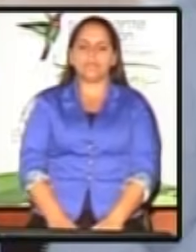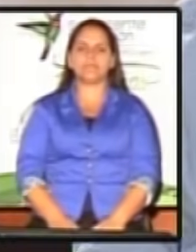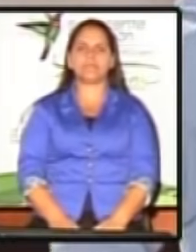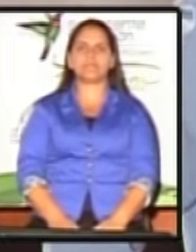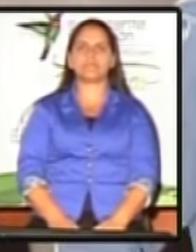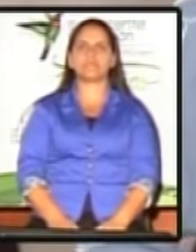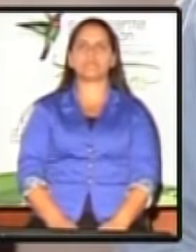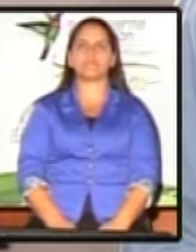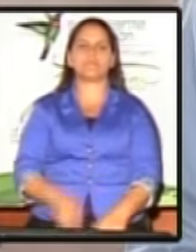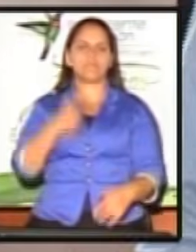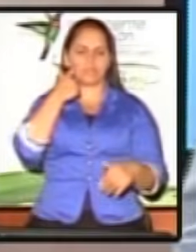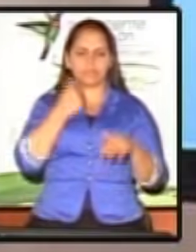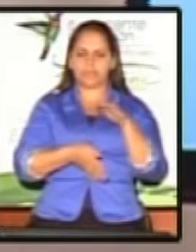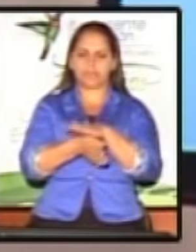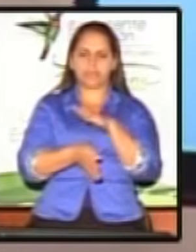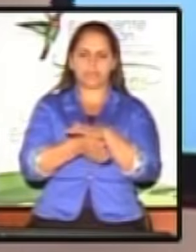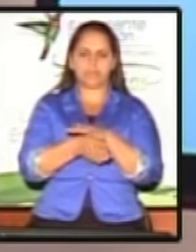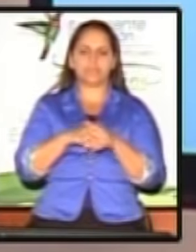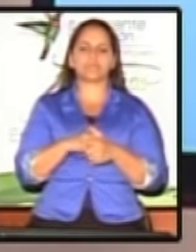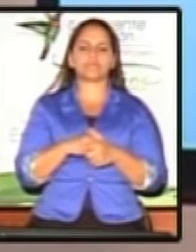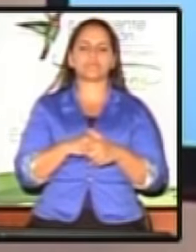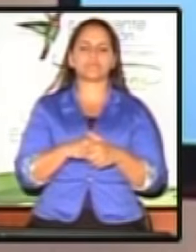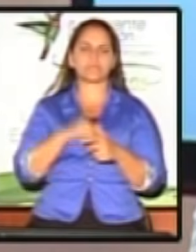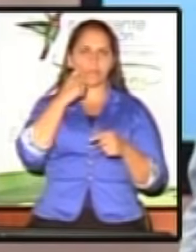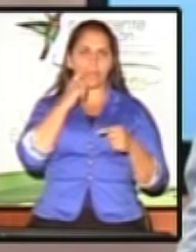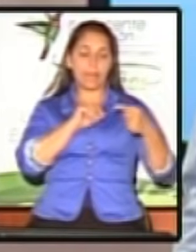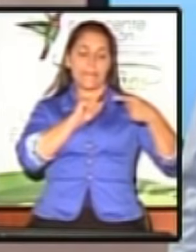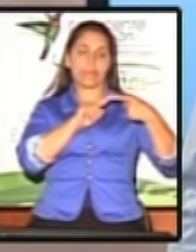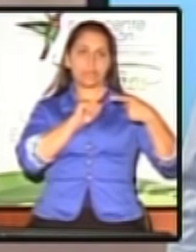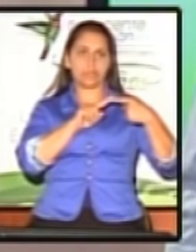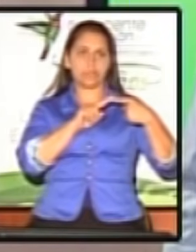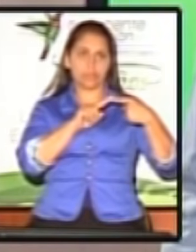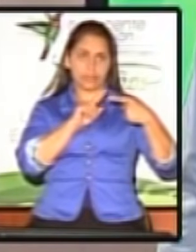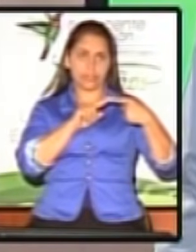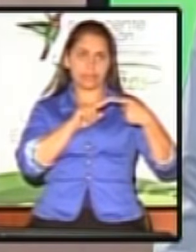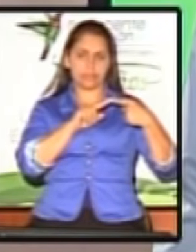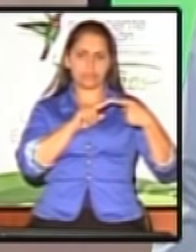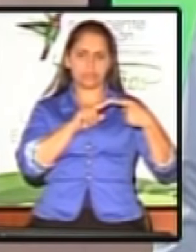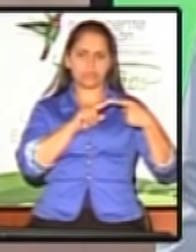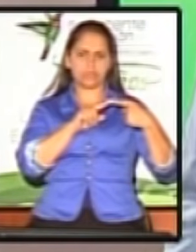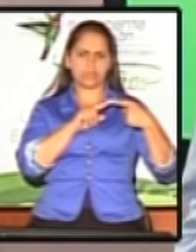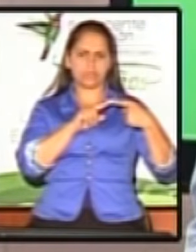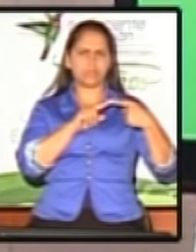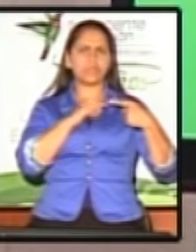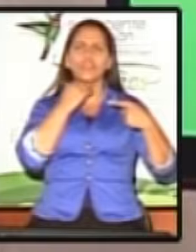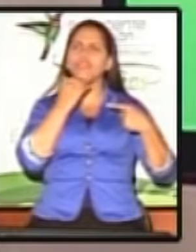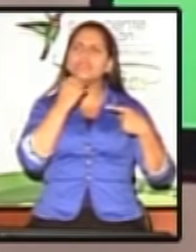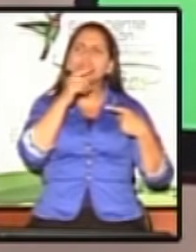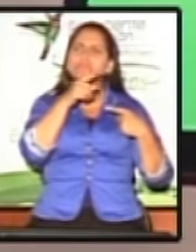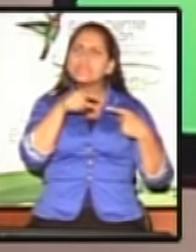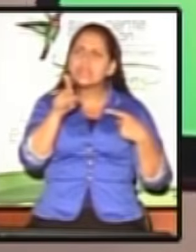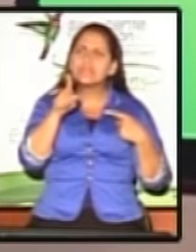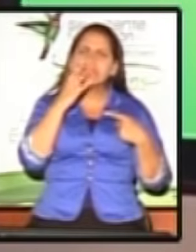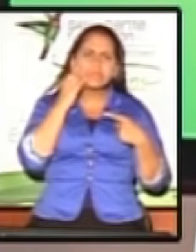Bueno, vamos a ir por partes. La primera pregunta. No sé cuántas personas hayan vivido